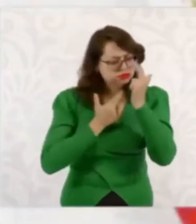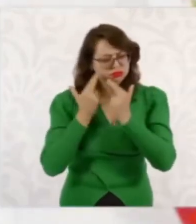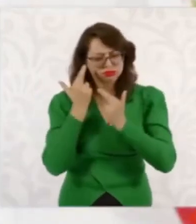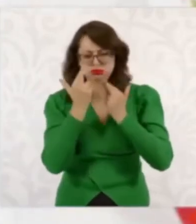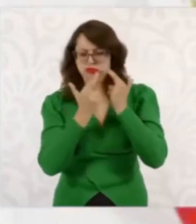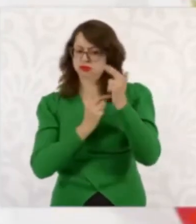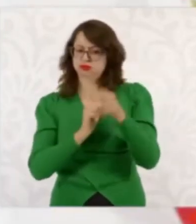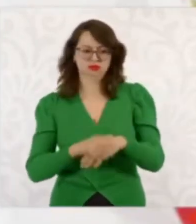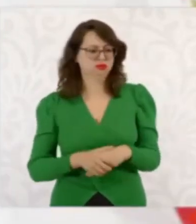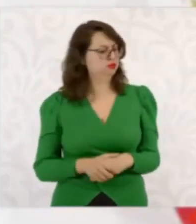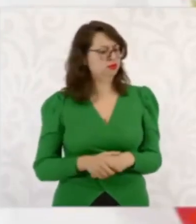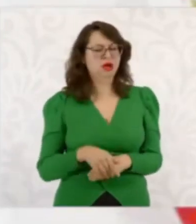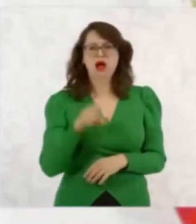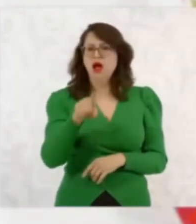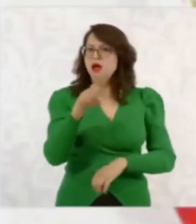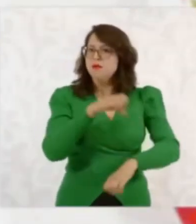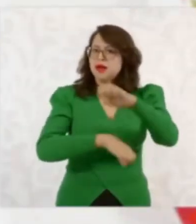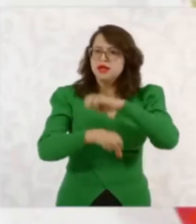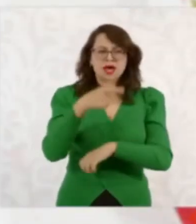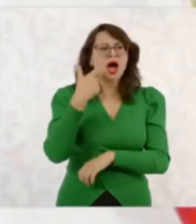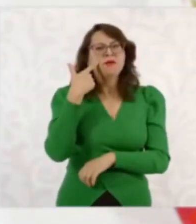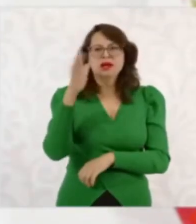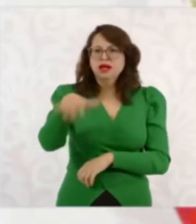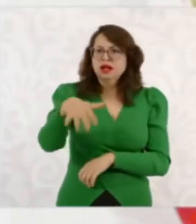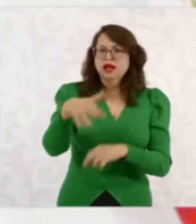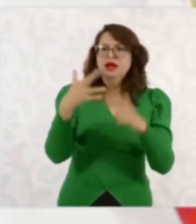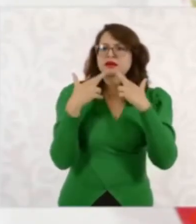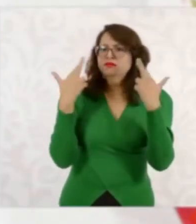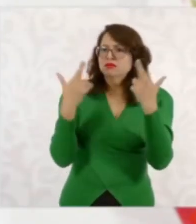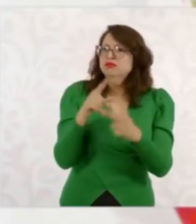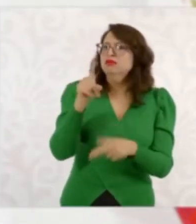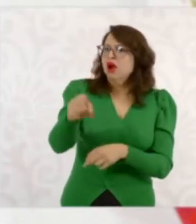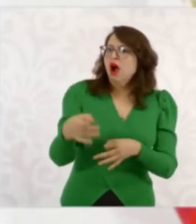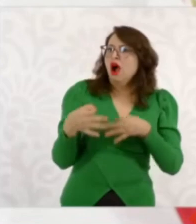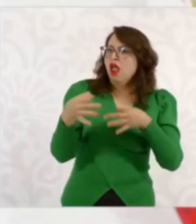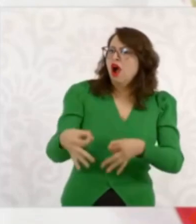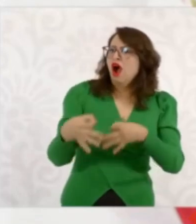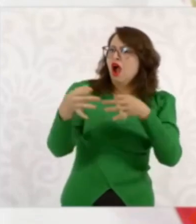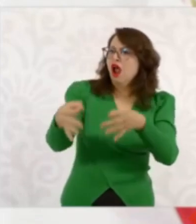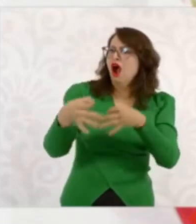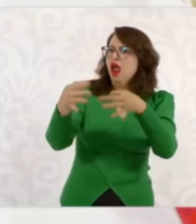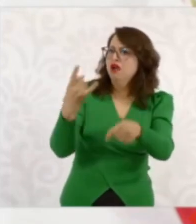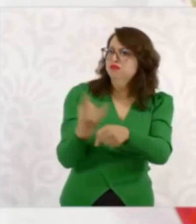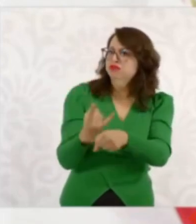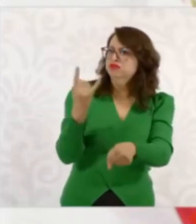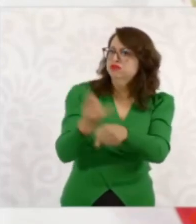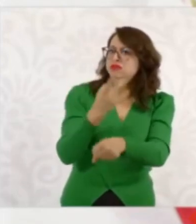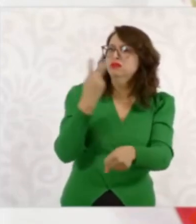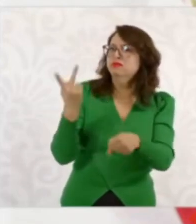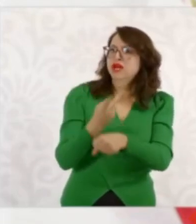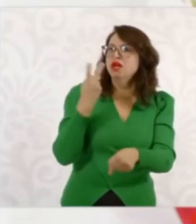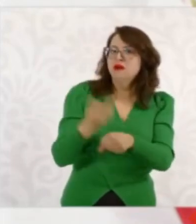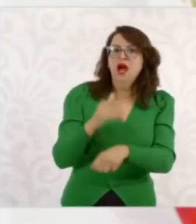y reuniones con esa empresa que no cumplía y no cumplía y no cumplía y no